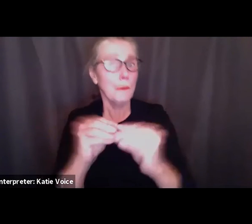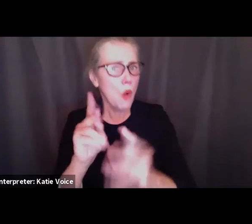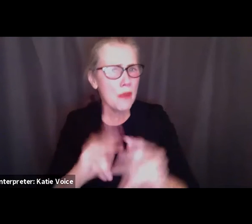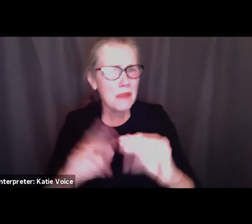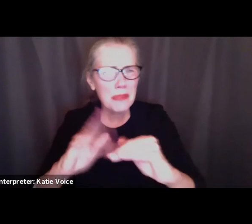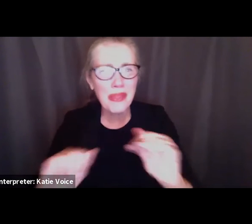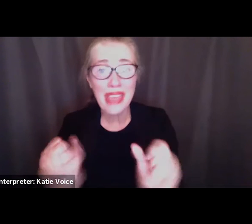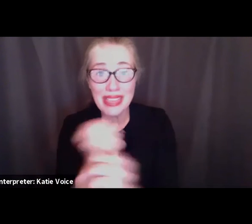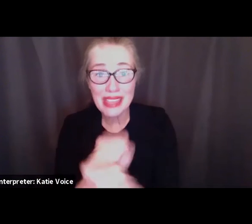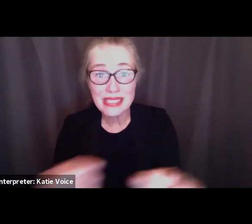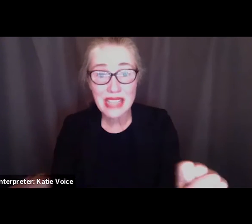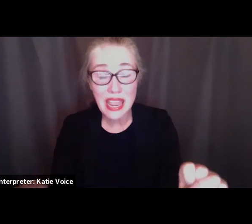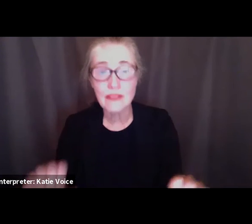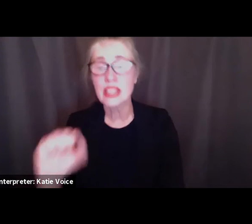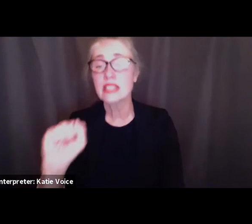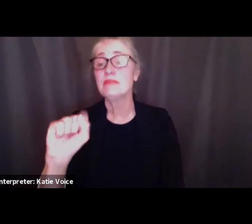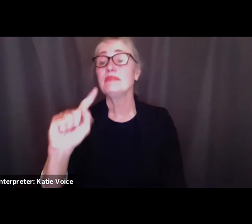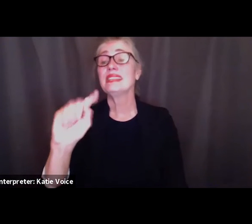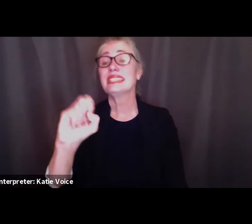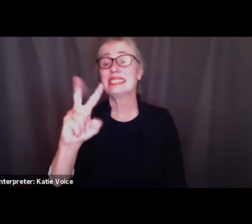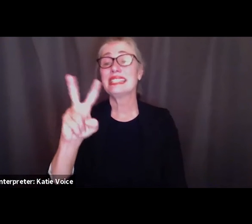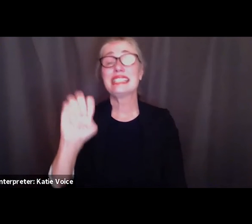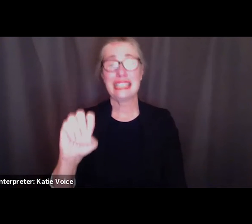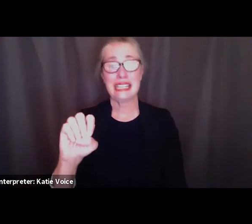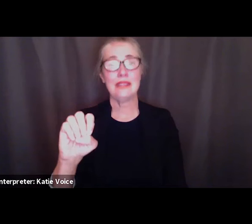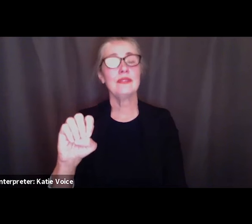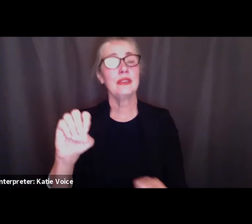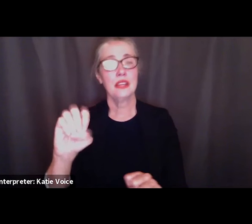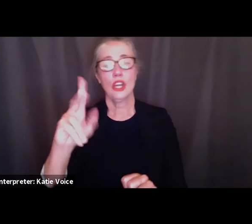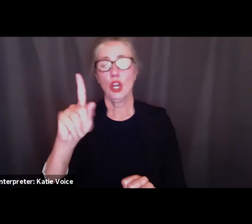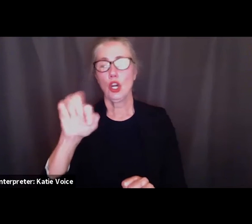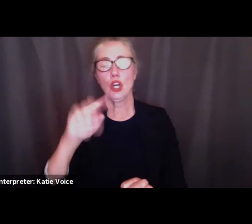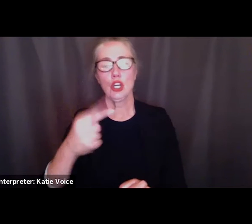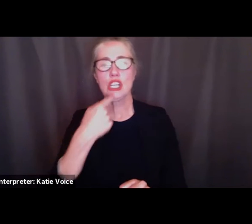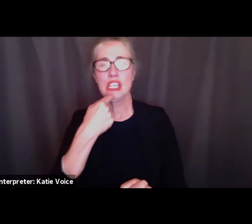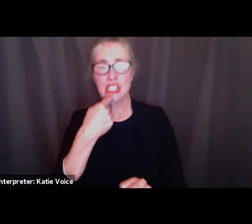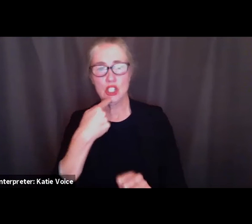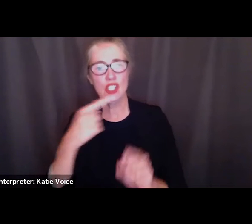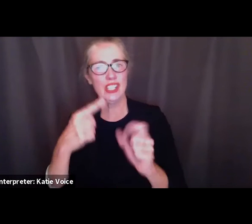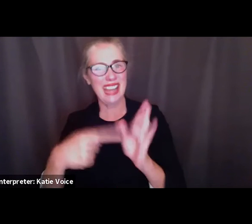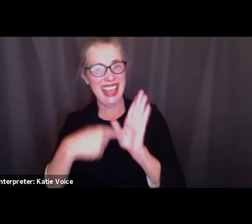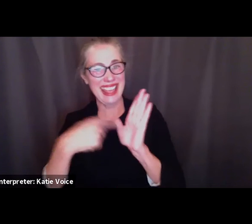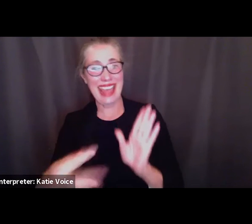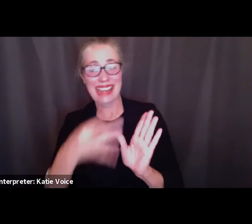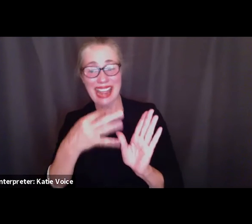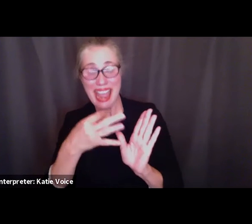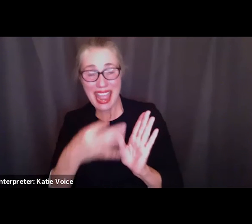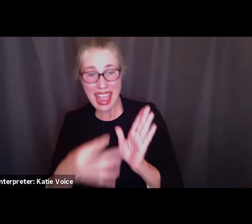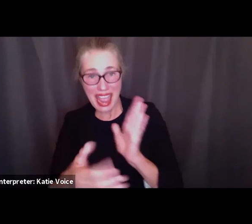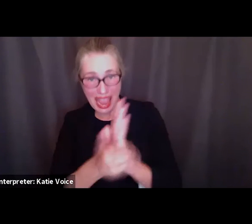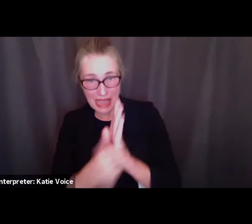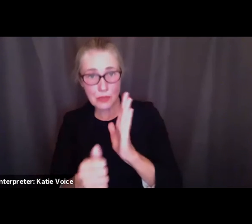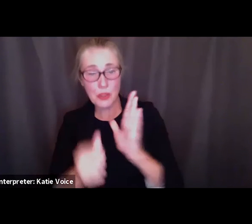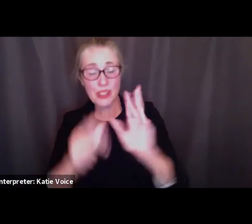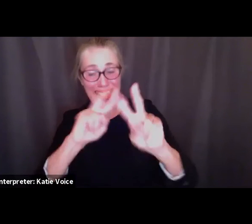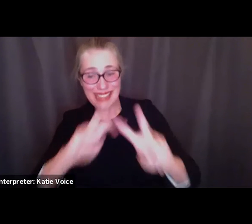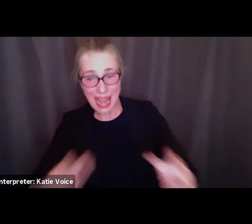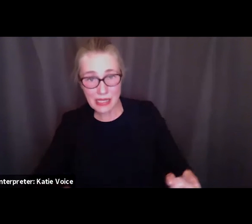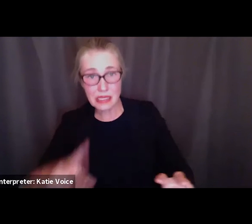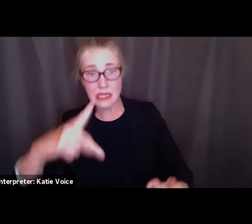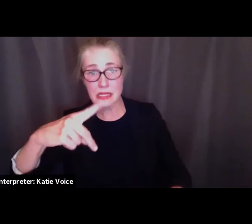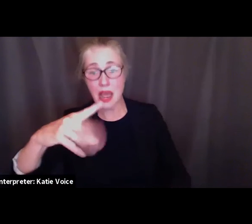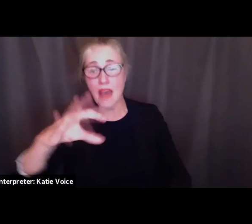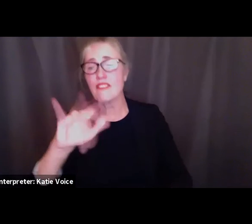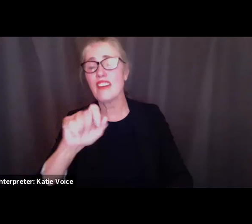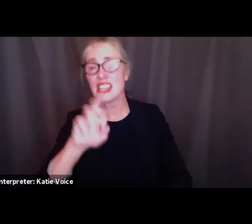personas. Steve Kirsch hizo un análisis de los ensayos clínicos de Pfizer y